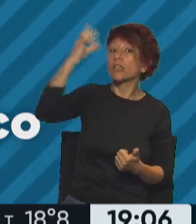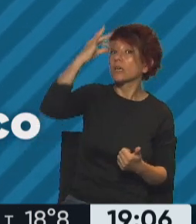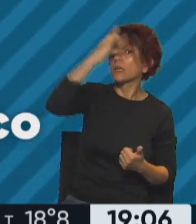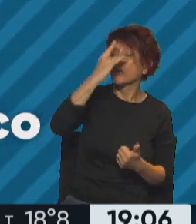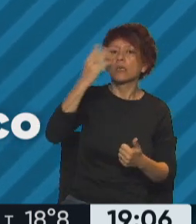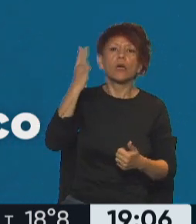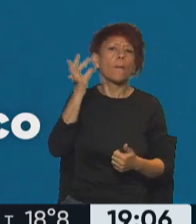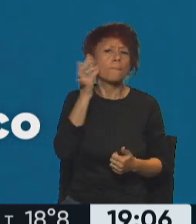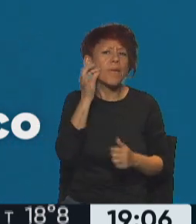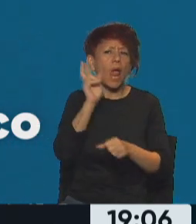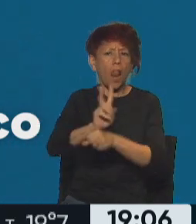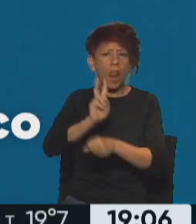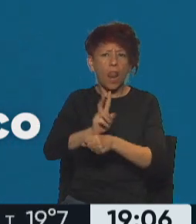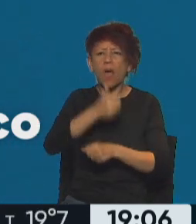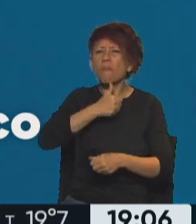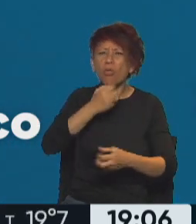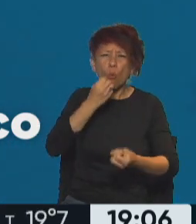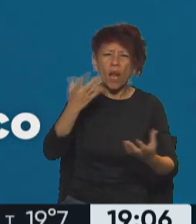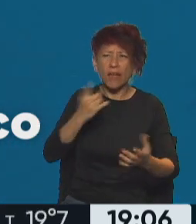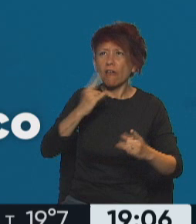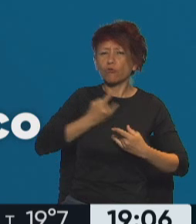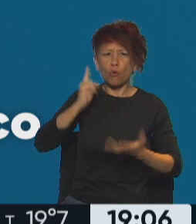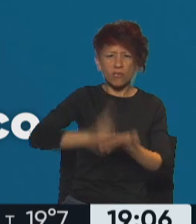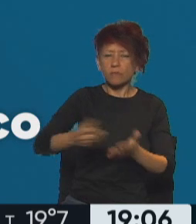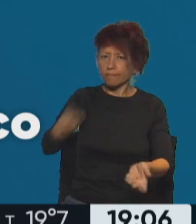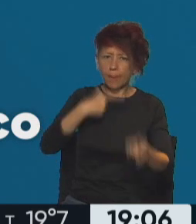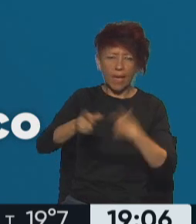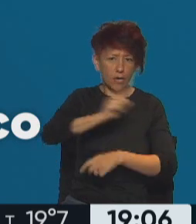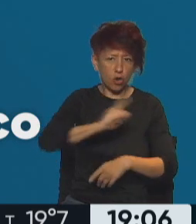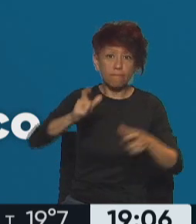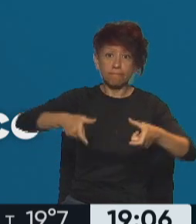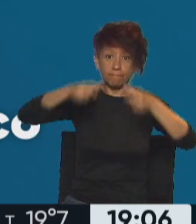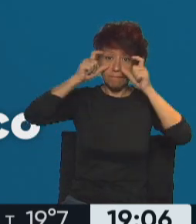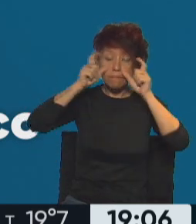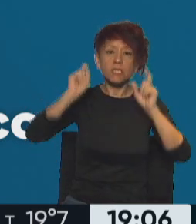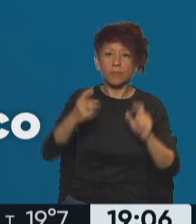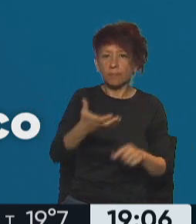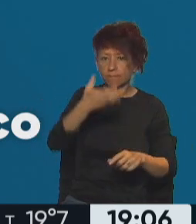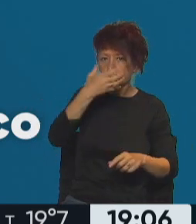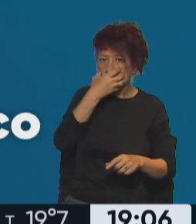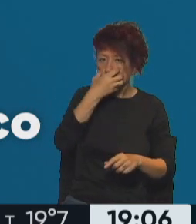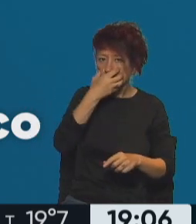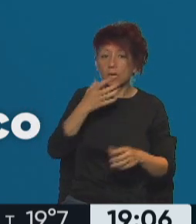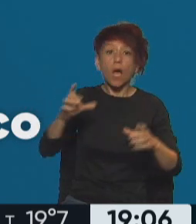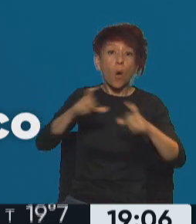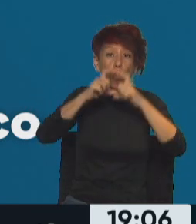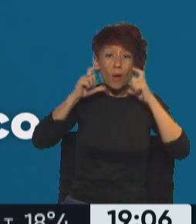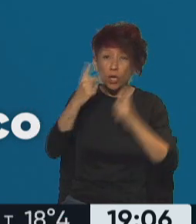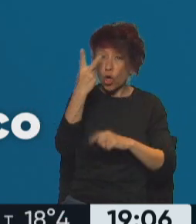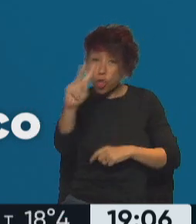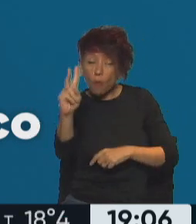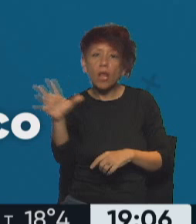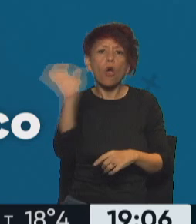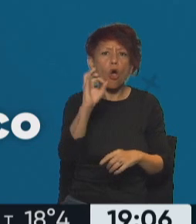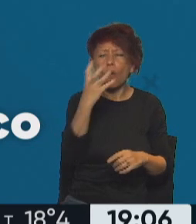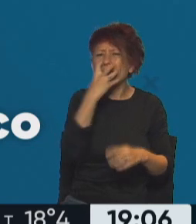piel, no automedicarse, uso de lentes, uso de mascarillas, doble barbijo o barbijo industrial.